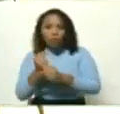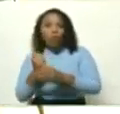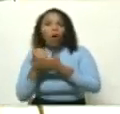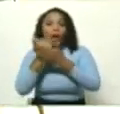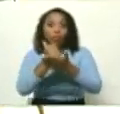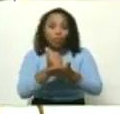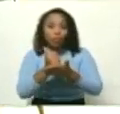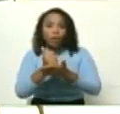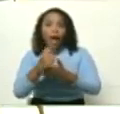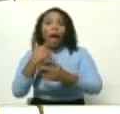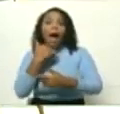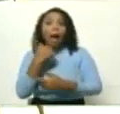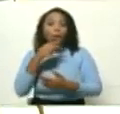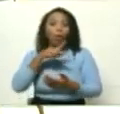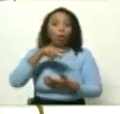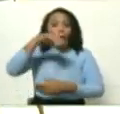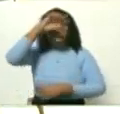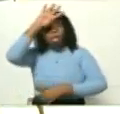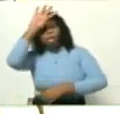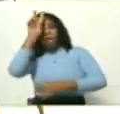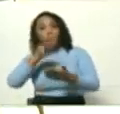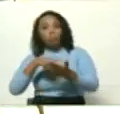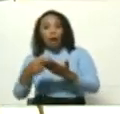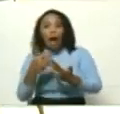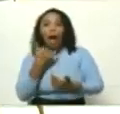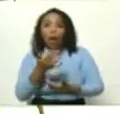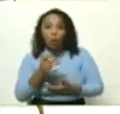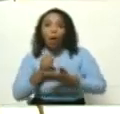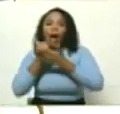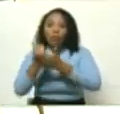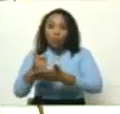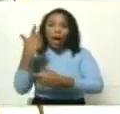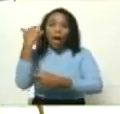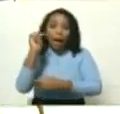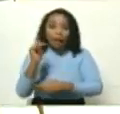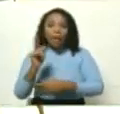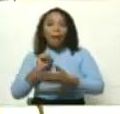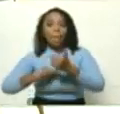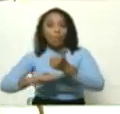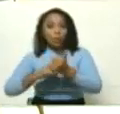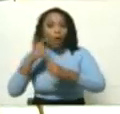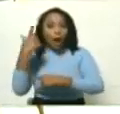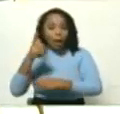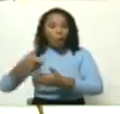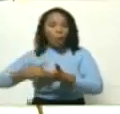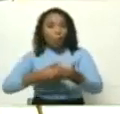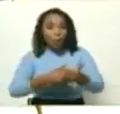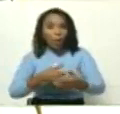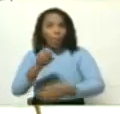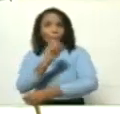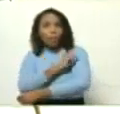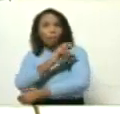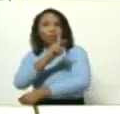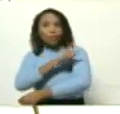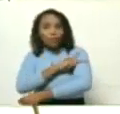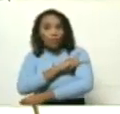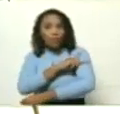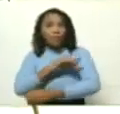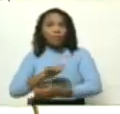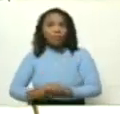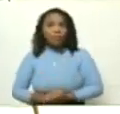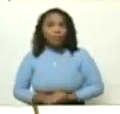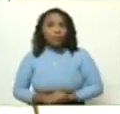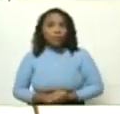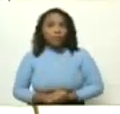desmayado, pues tenga inmediatamente los primeros auxilios, ya los bomberos, Protección Civil,